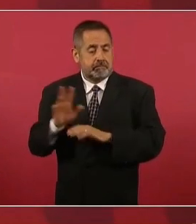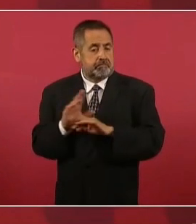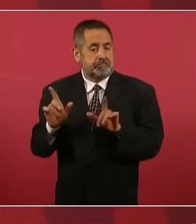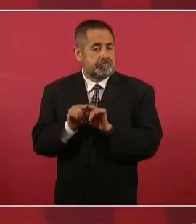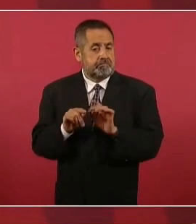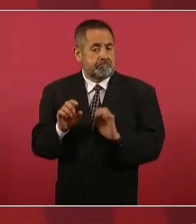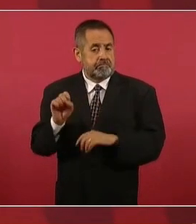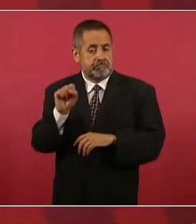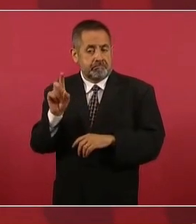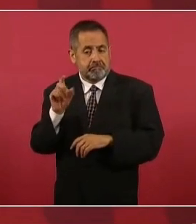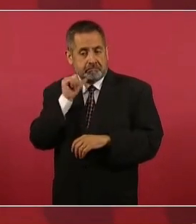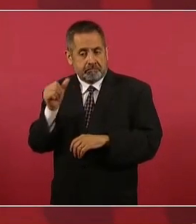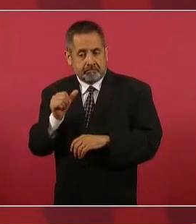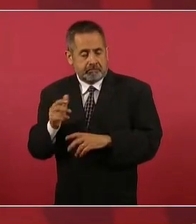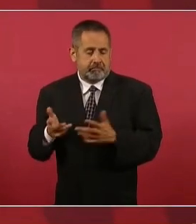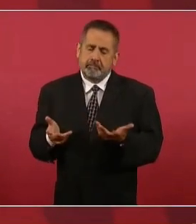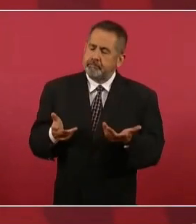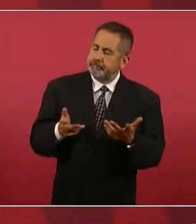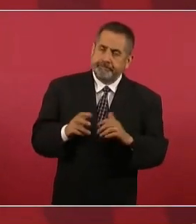Eso